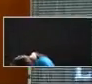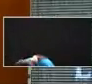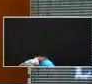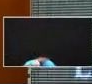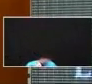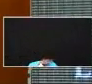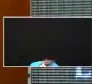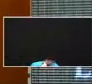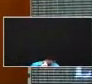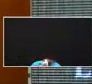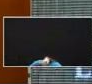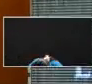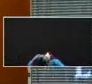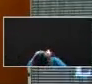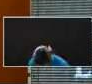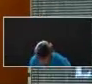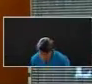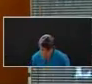Tome su asiento.